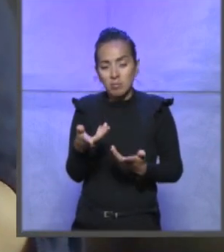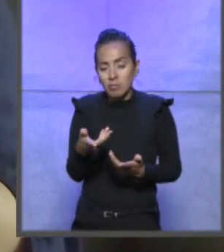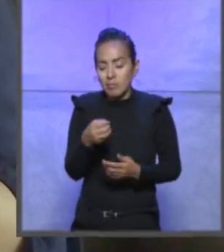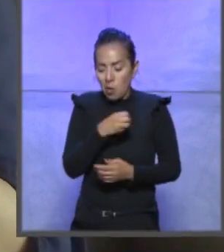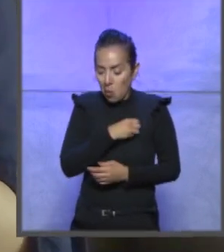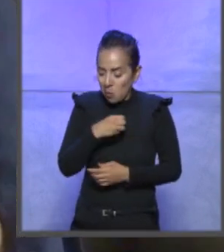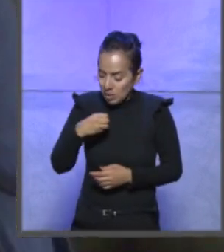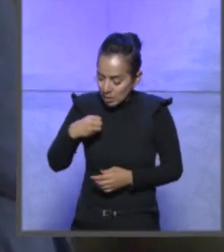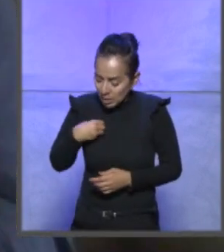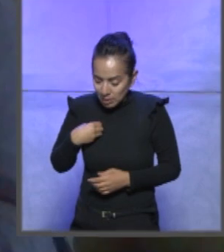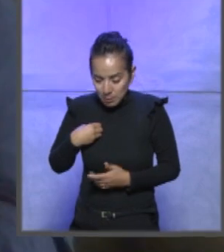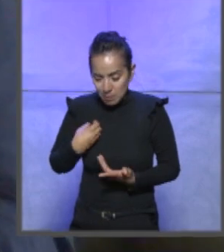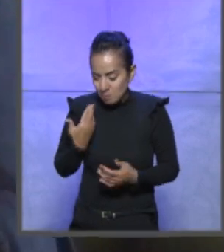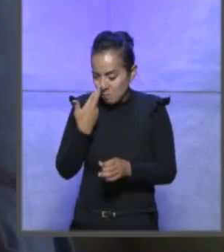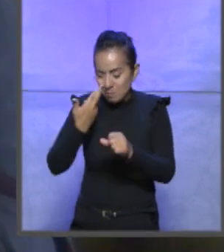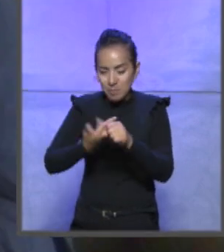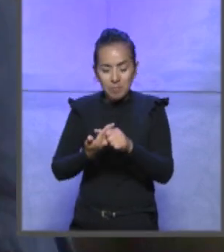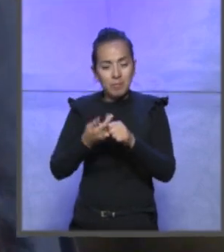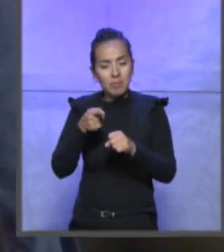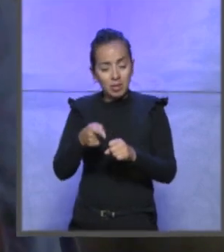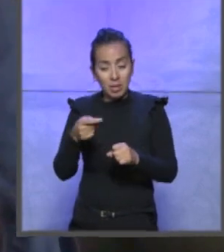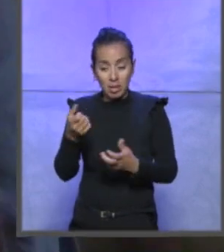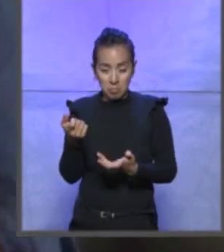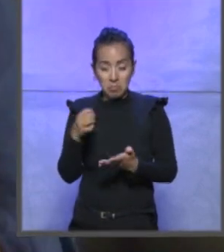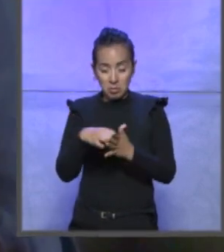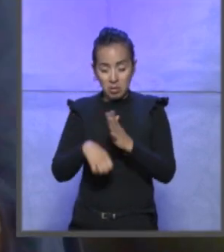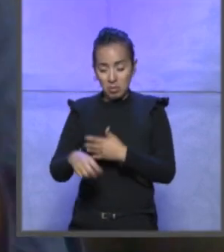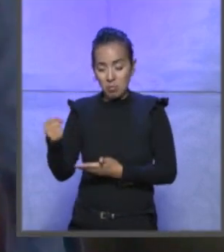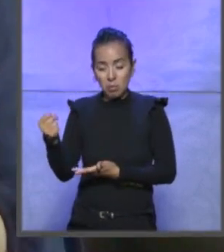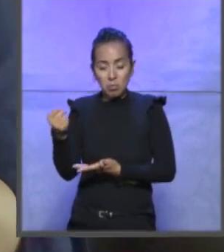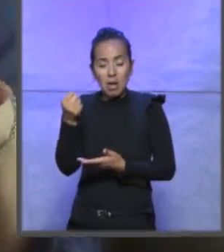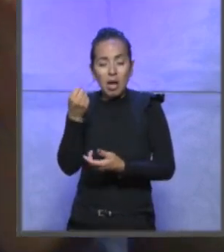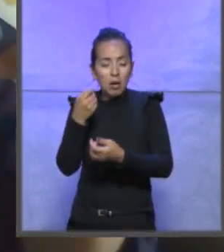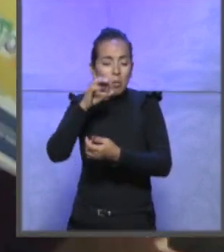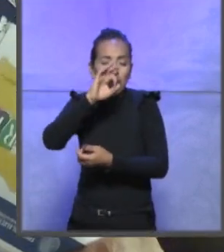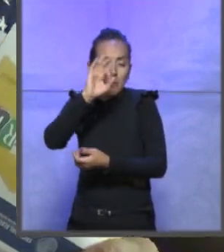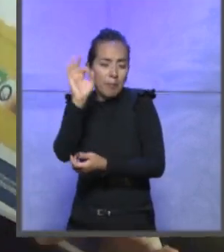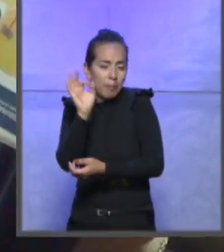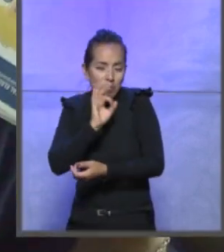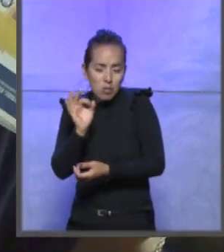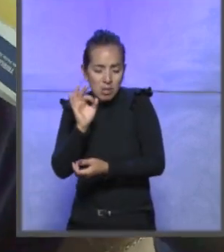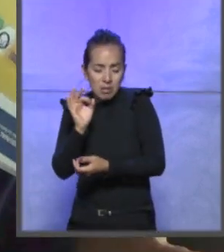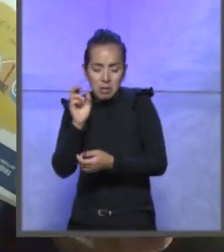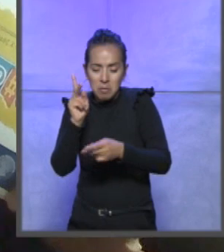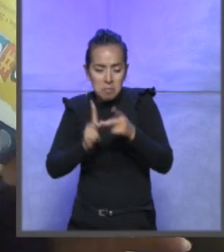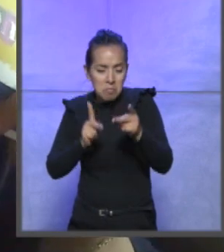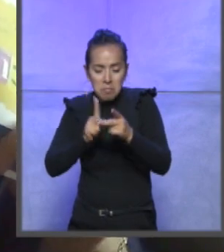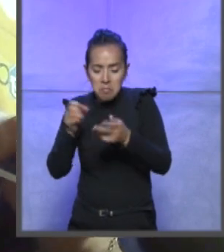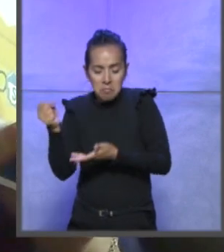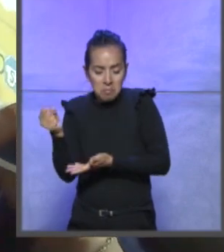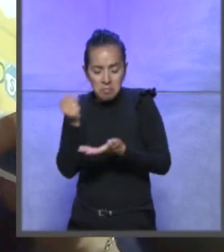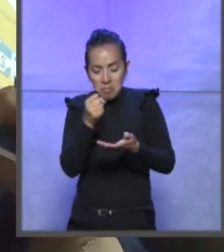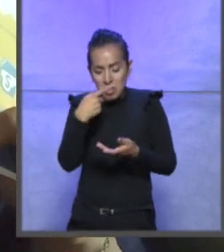tuvieran la obligatoriedad de destinar cierto porcentaje de los recursos de